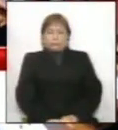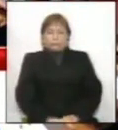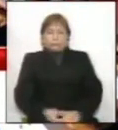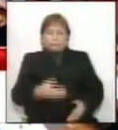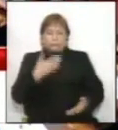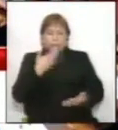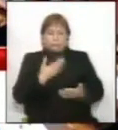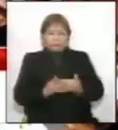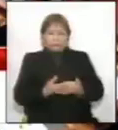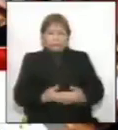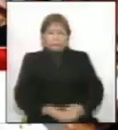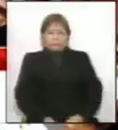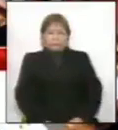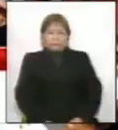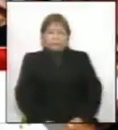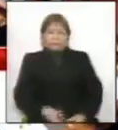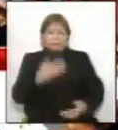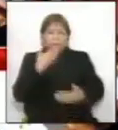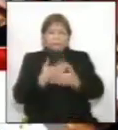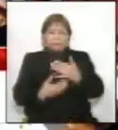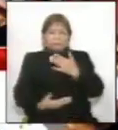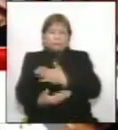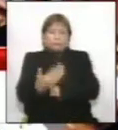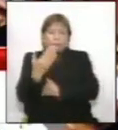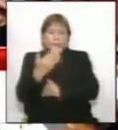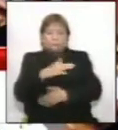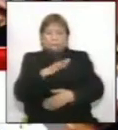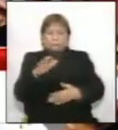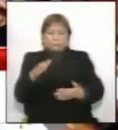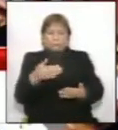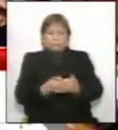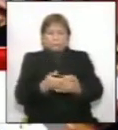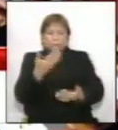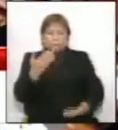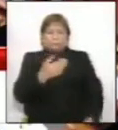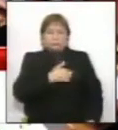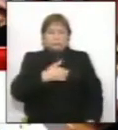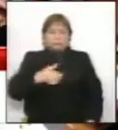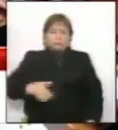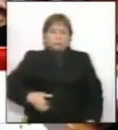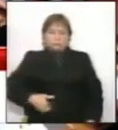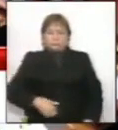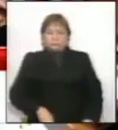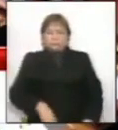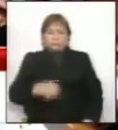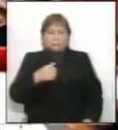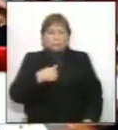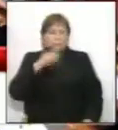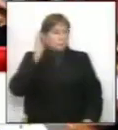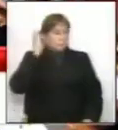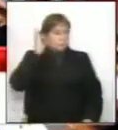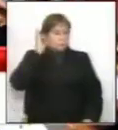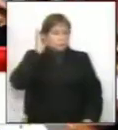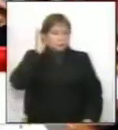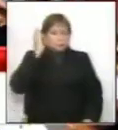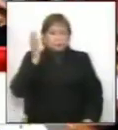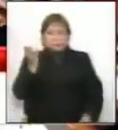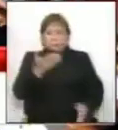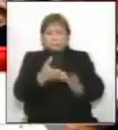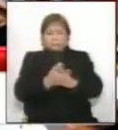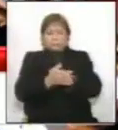Muchas gracias. Buenos días con todos, compañeros, y muchas gracias, señor presidente. He escuchado mis